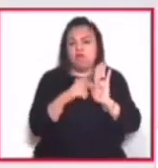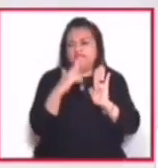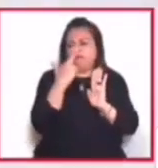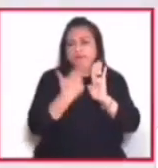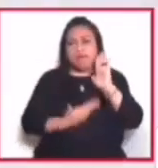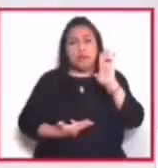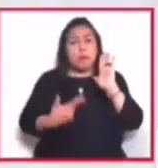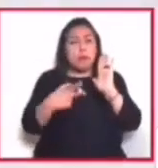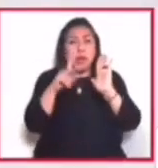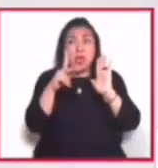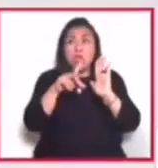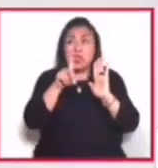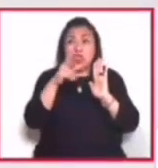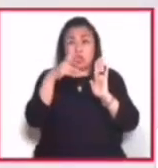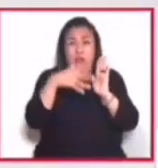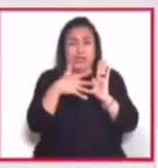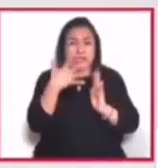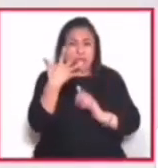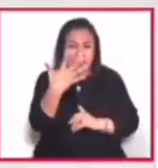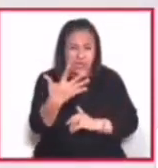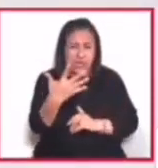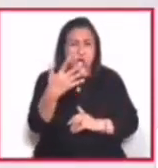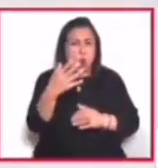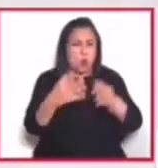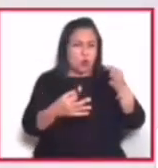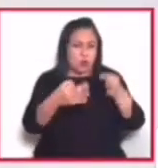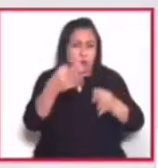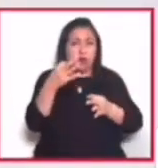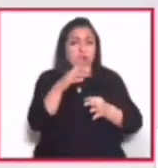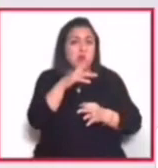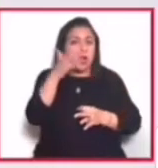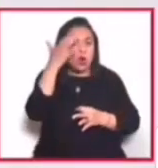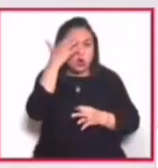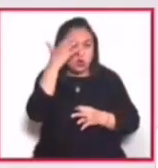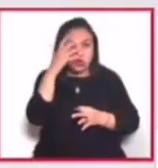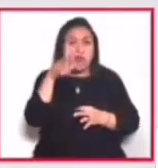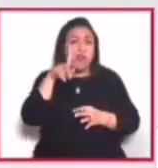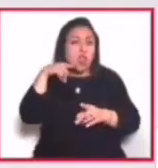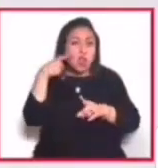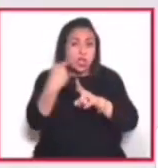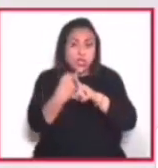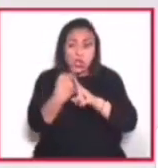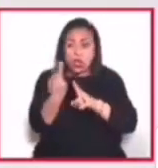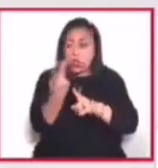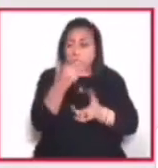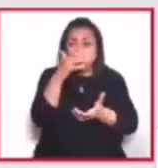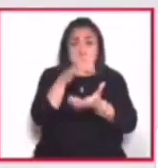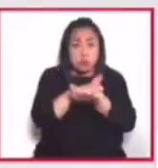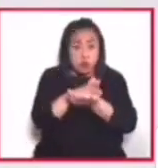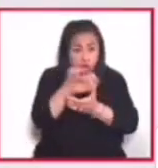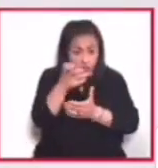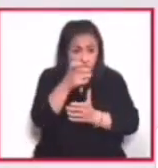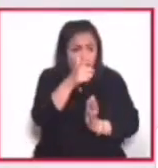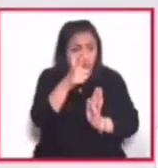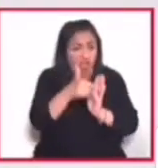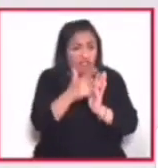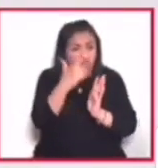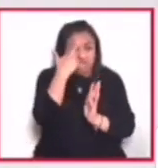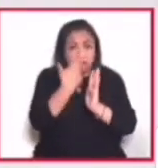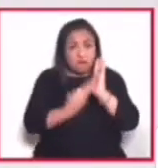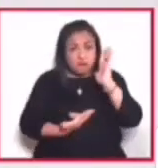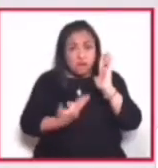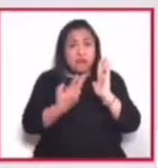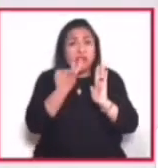pero no es hasta el 2005 cuando la Suprema Corte reconoció la violación entre cónyuges como un delito. Es decir, está